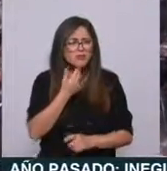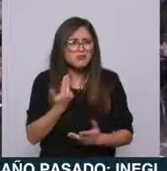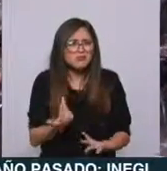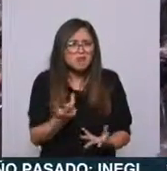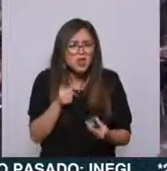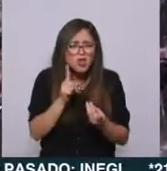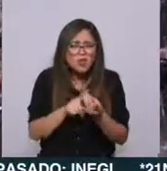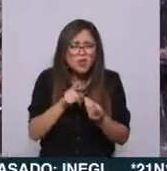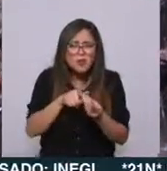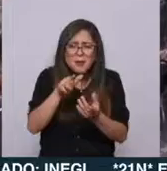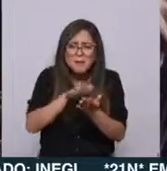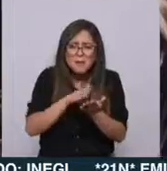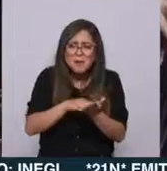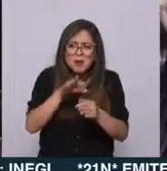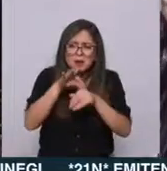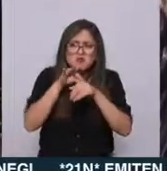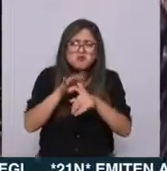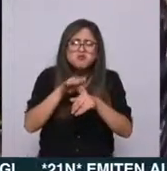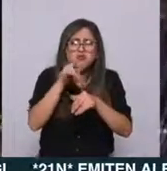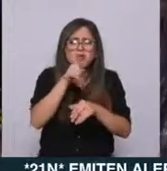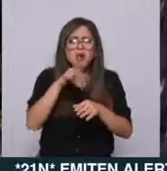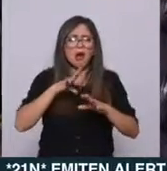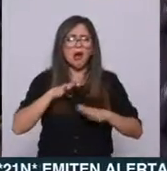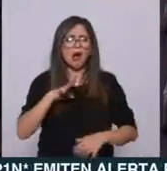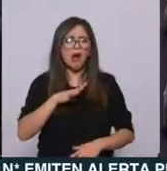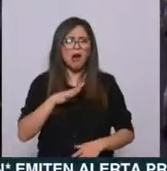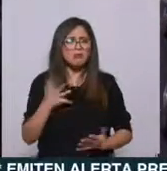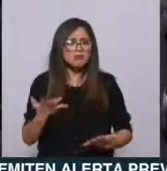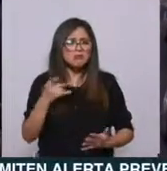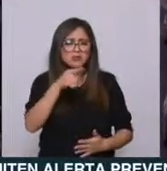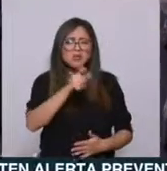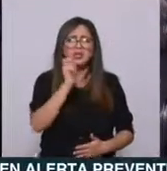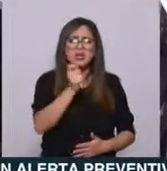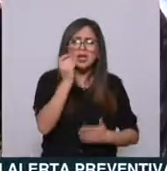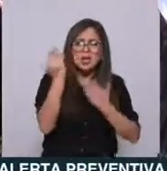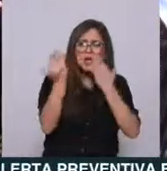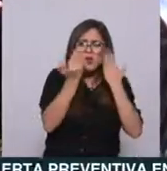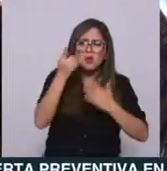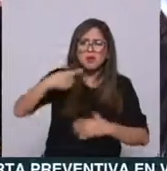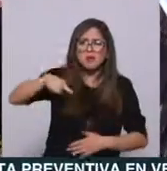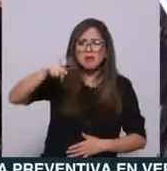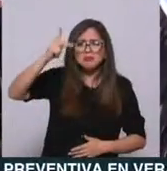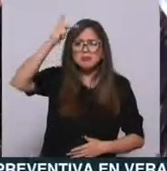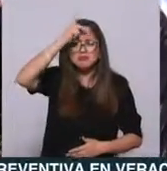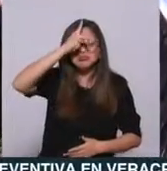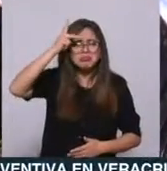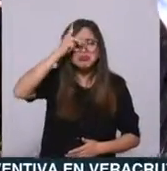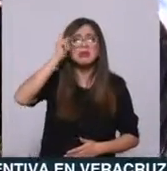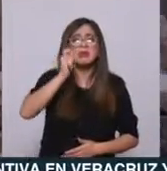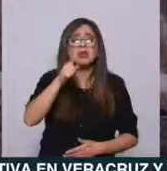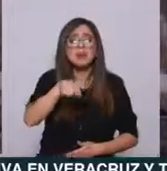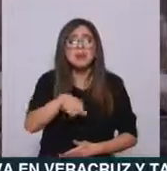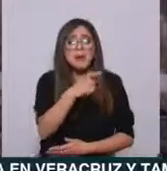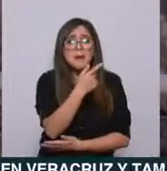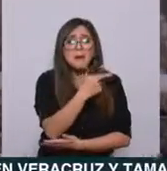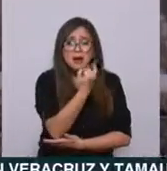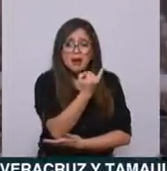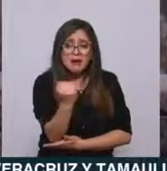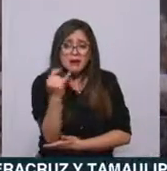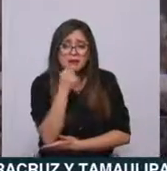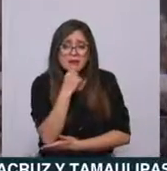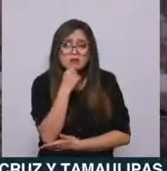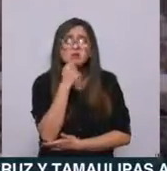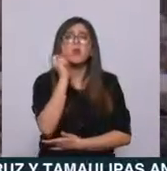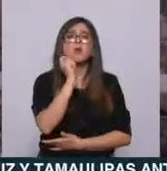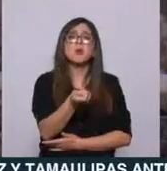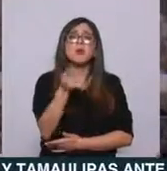documentación científica que comprueba eso? La mayoría de los estudios psiquiátricos dicen: es en el preescolar hasta la adolescencia, en la